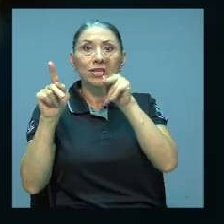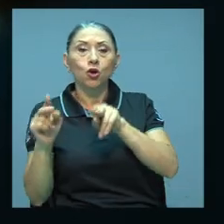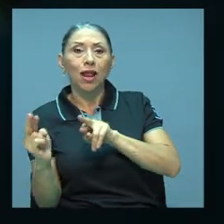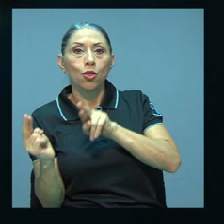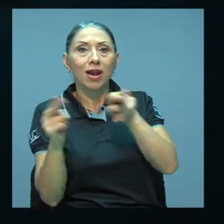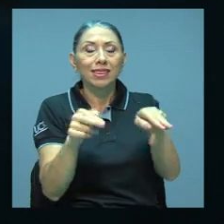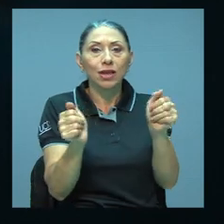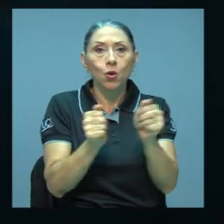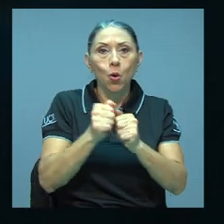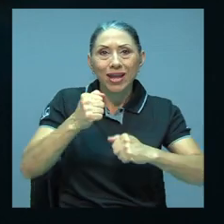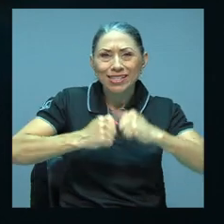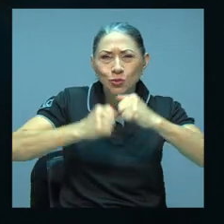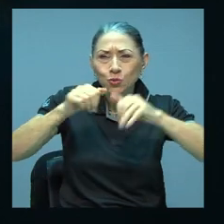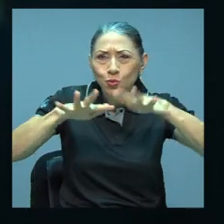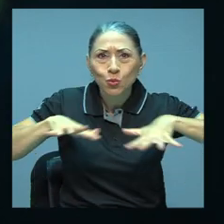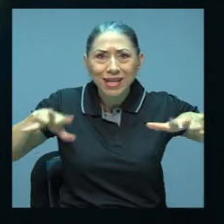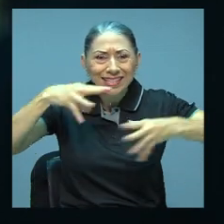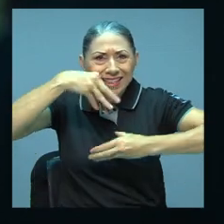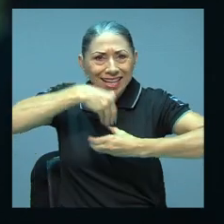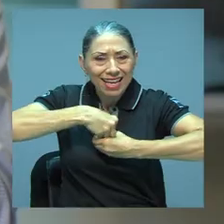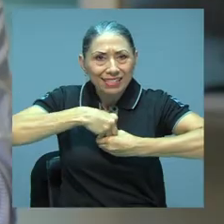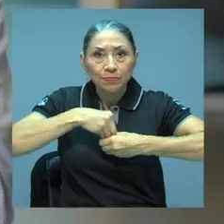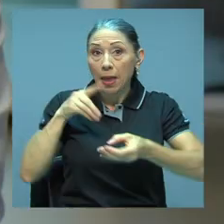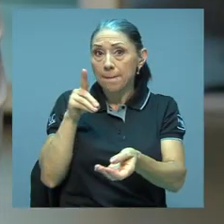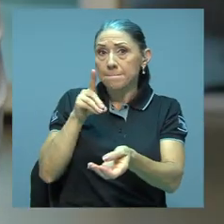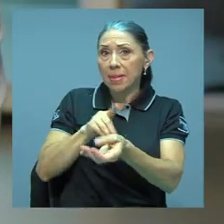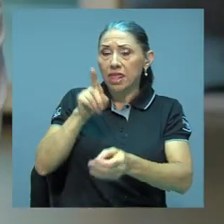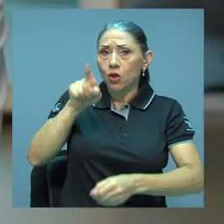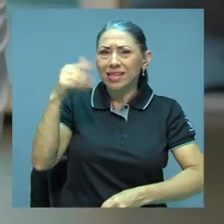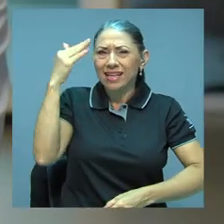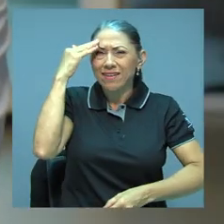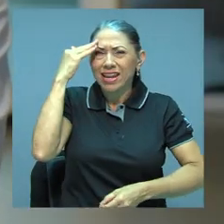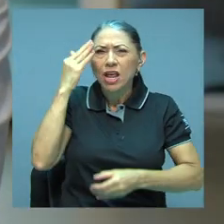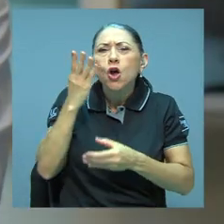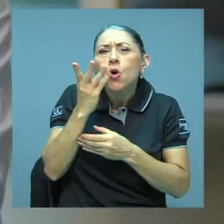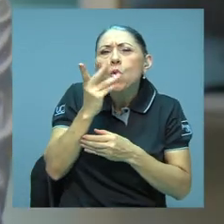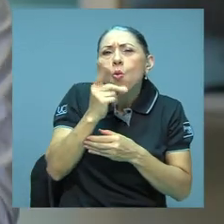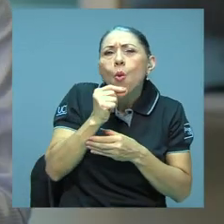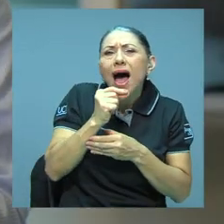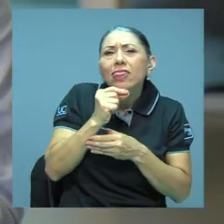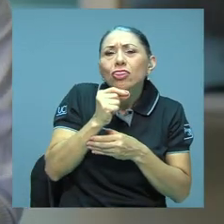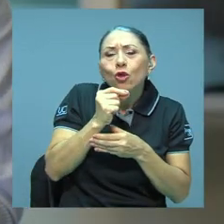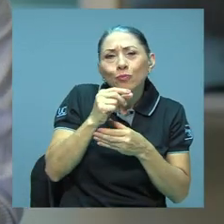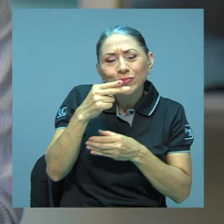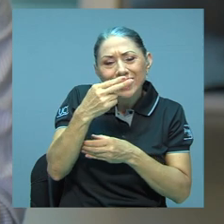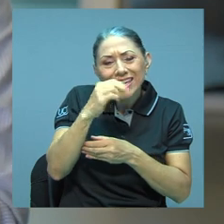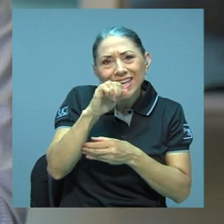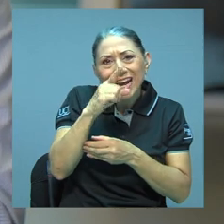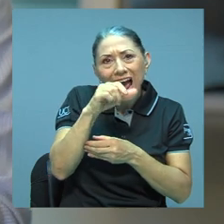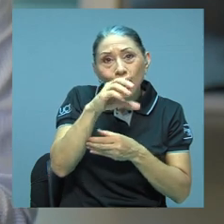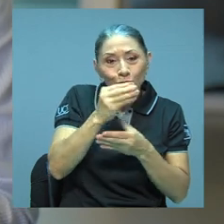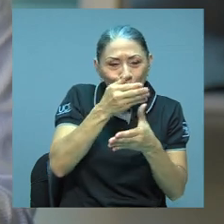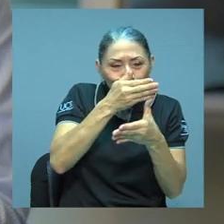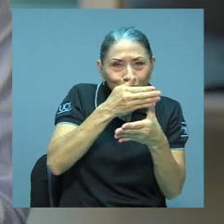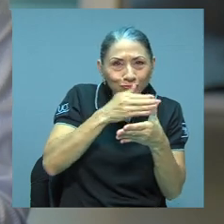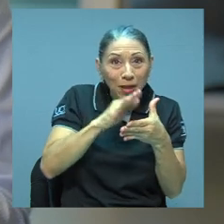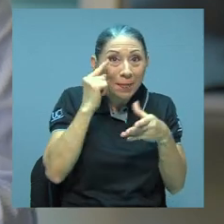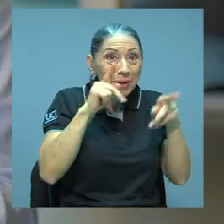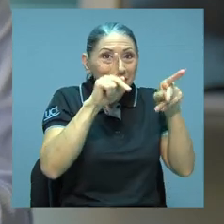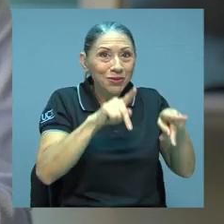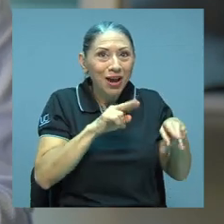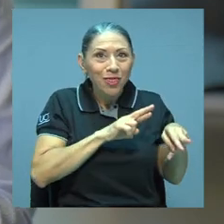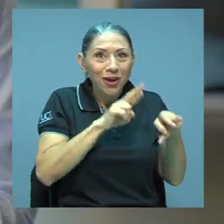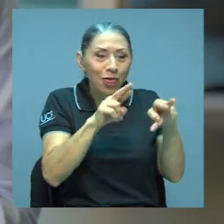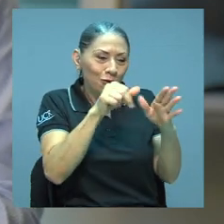internas. El médico tiene que tener una idea de cuánto es el pedazo de hígado que le va a sacar al donador, por así decirlo, y tiene que tener una idea también